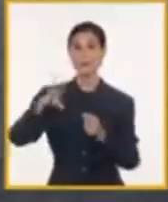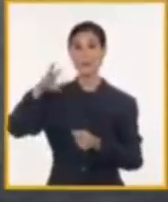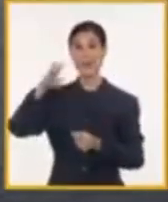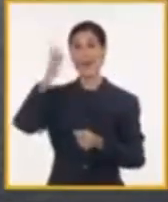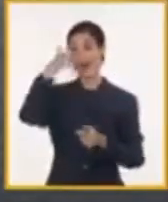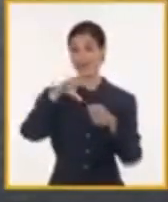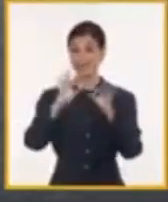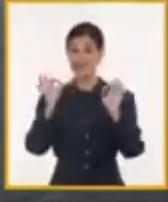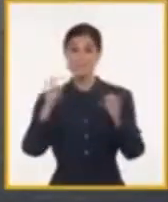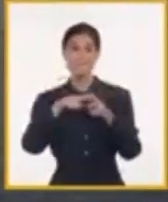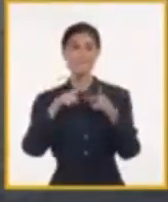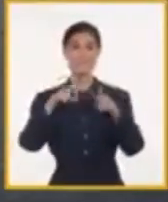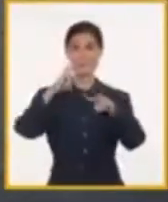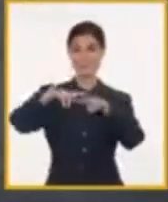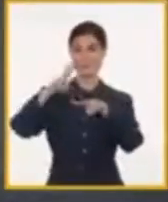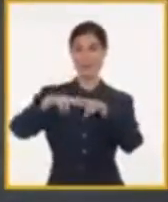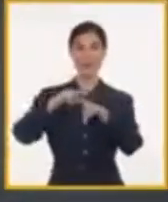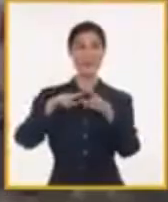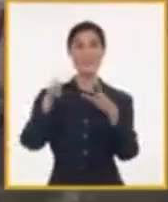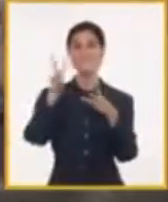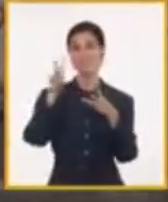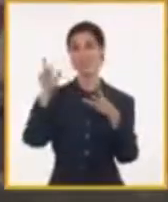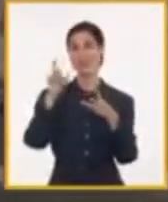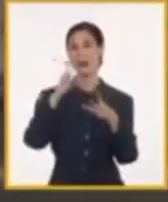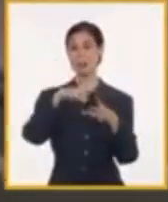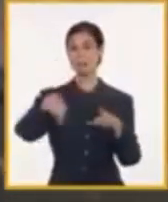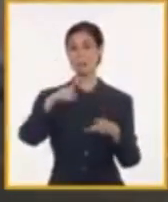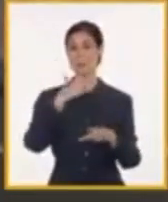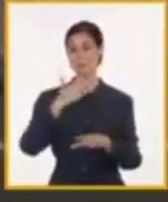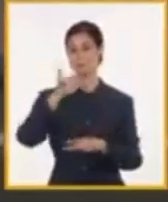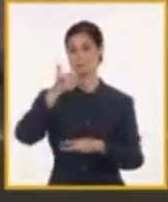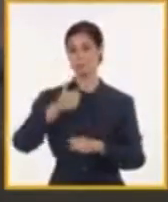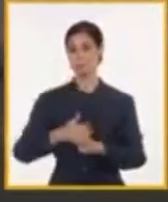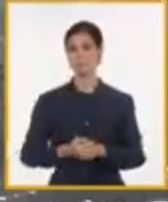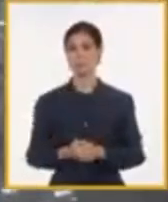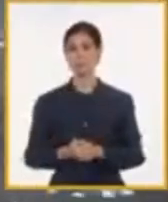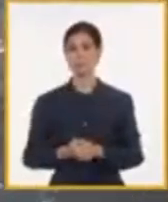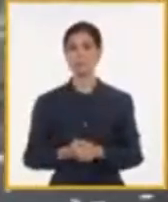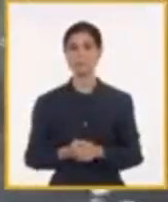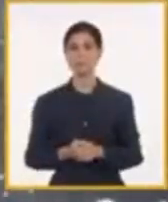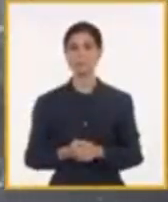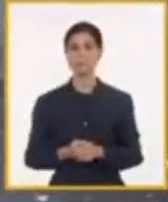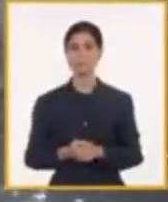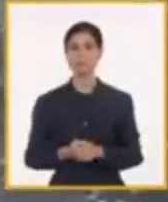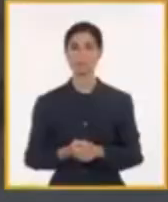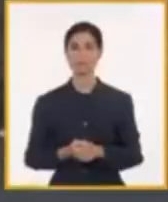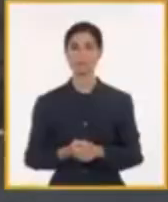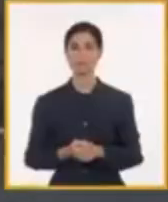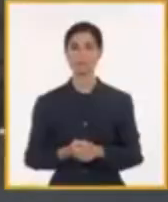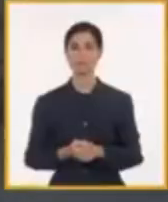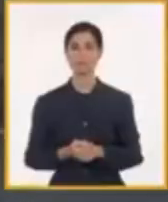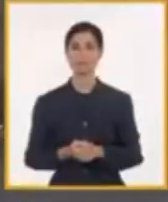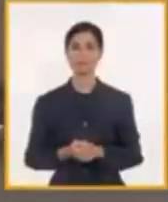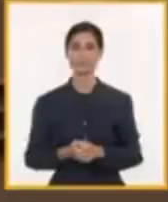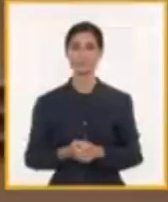y Villa Clara. Desde Pinar del Río, Roxana Yamazares González, especial para la Mesa